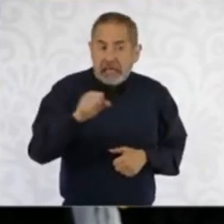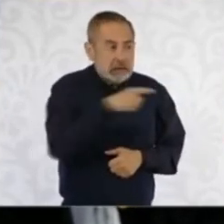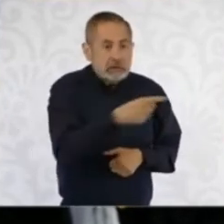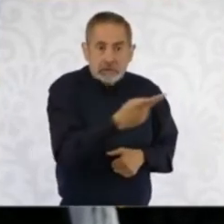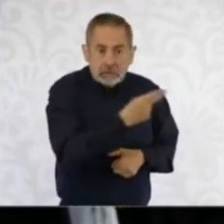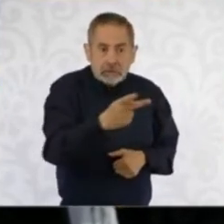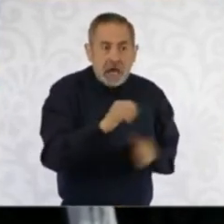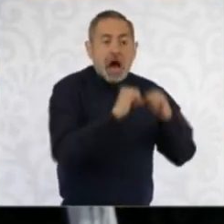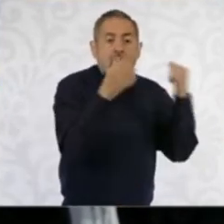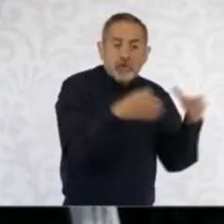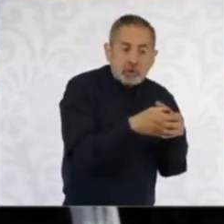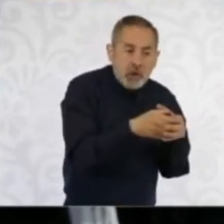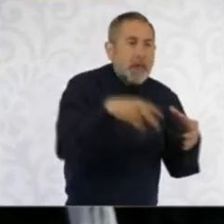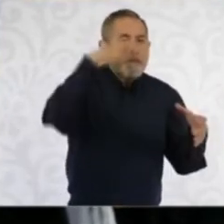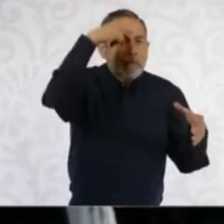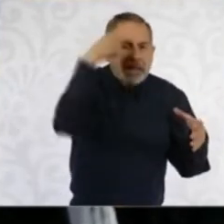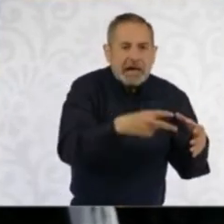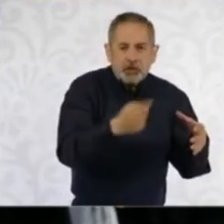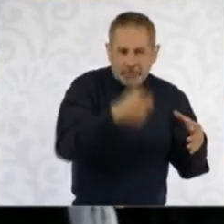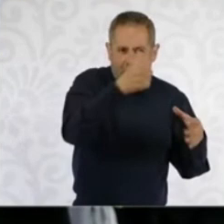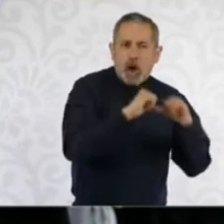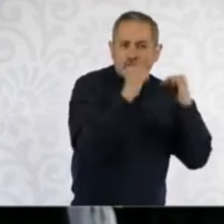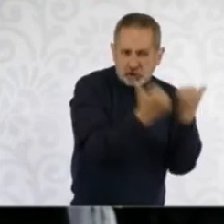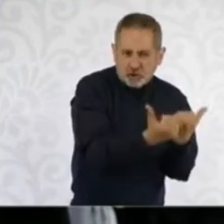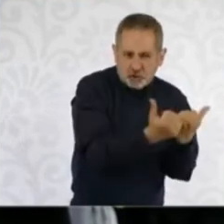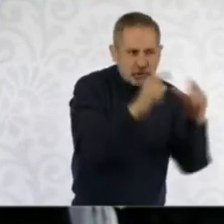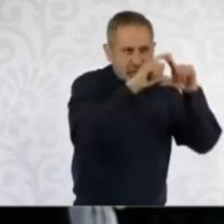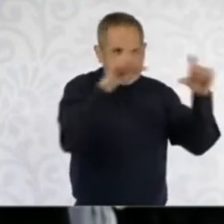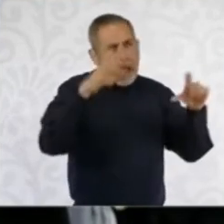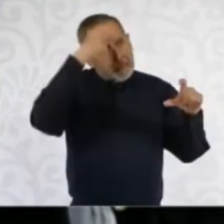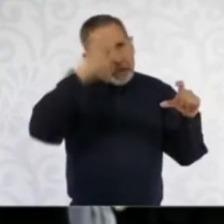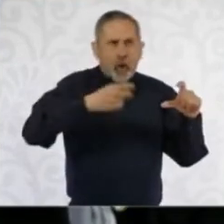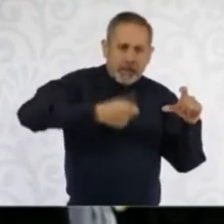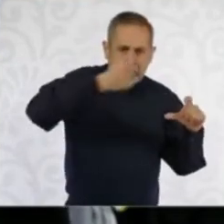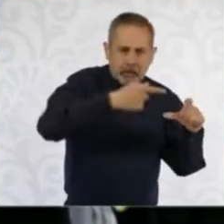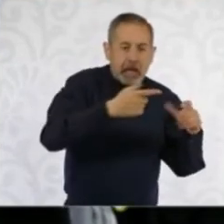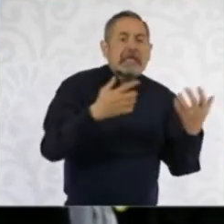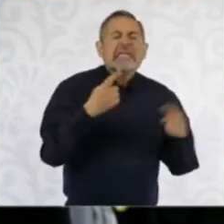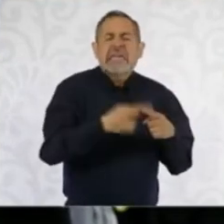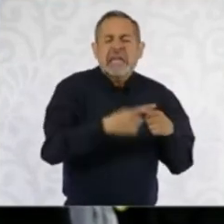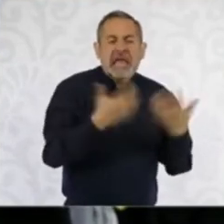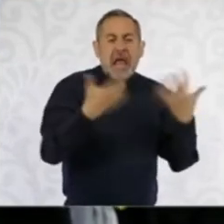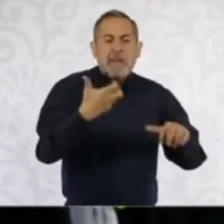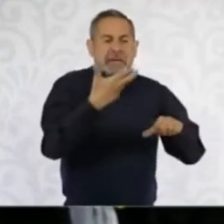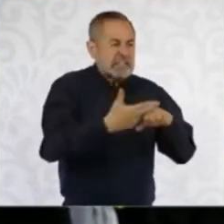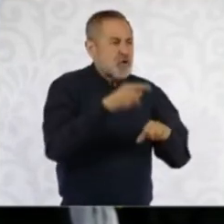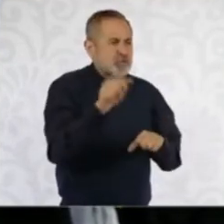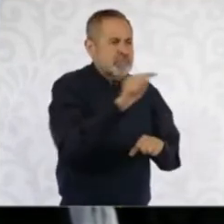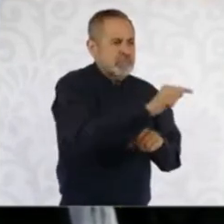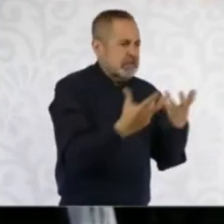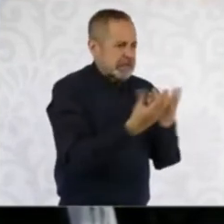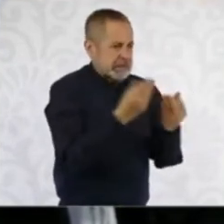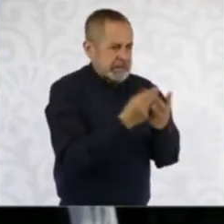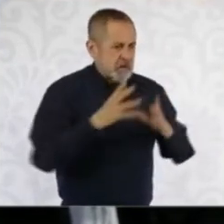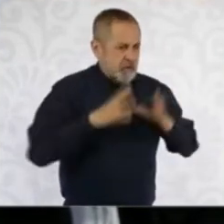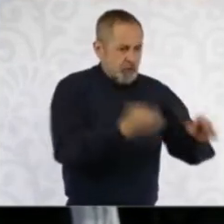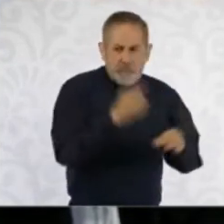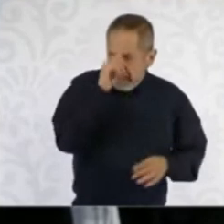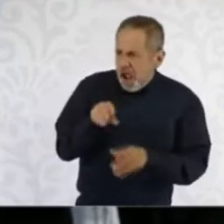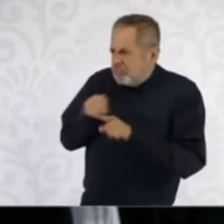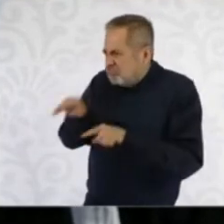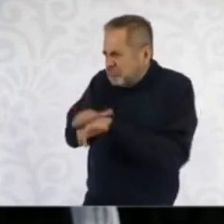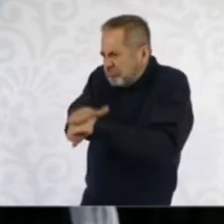la Asociación Civil Mexicanos Primero, que es esta asociación creada por empresarios, por la oligarquía, para influir en las políticas